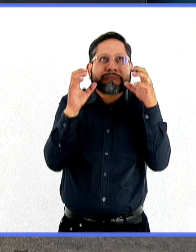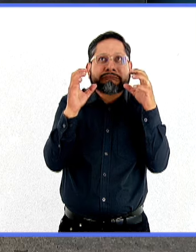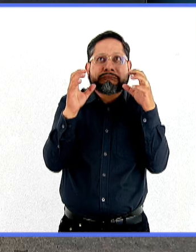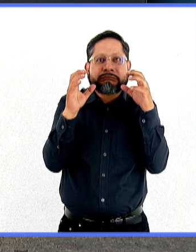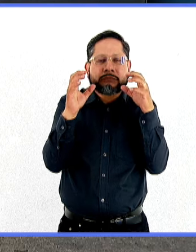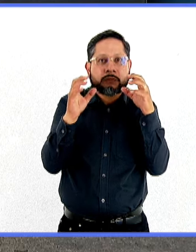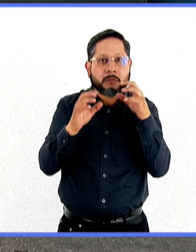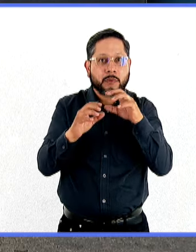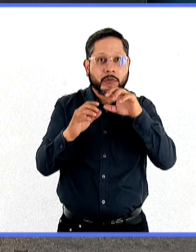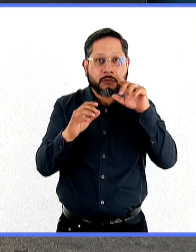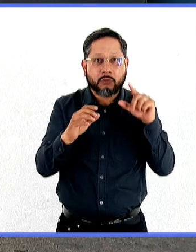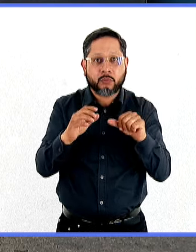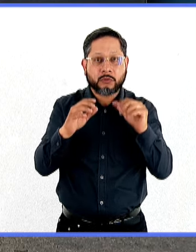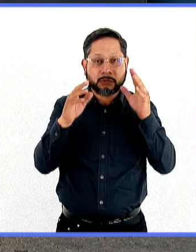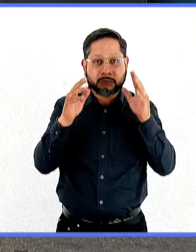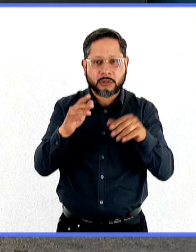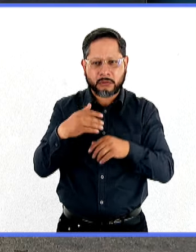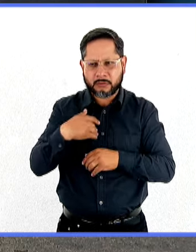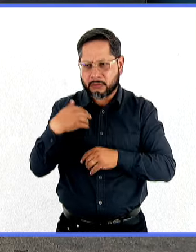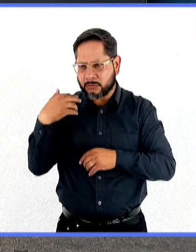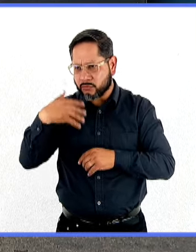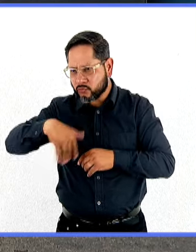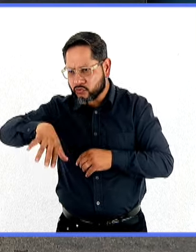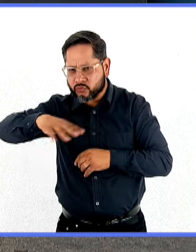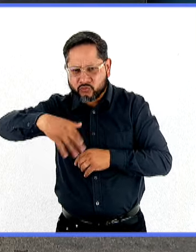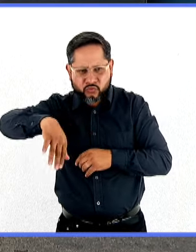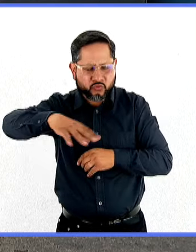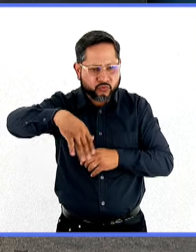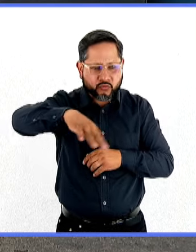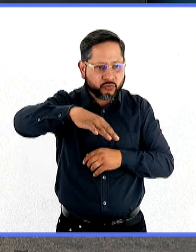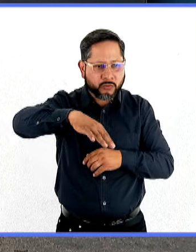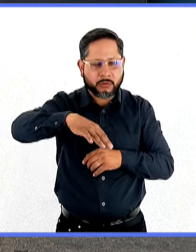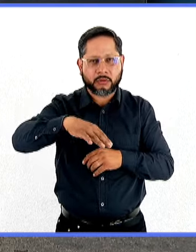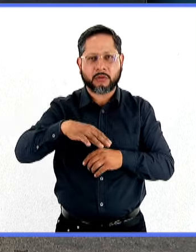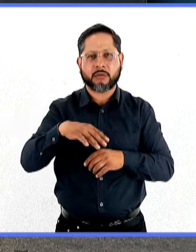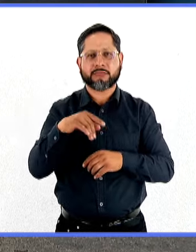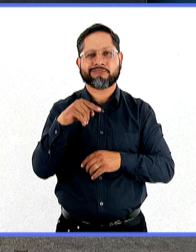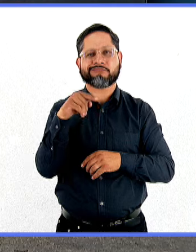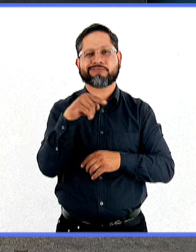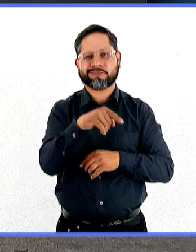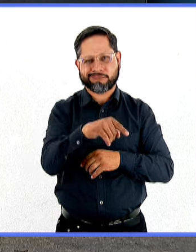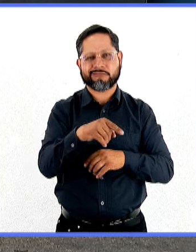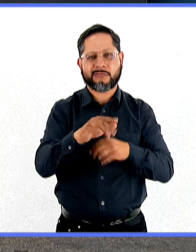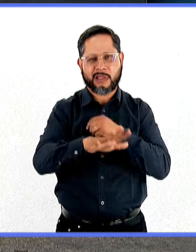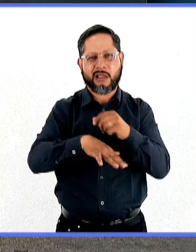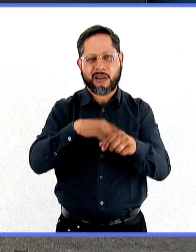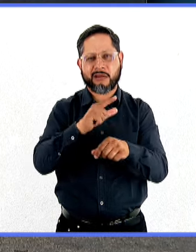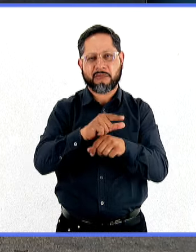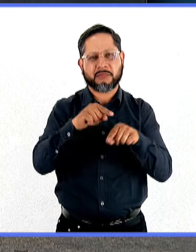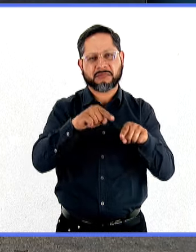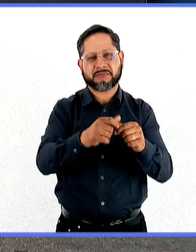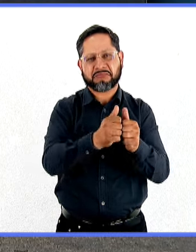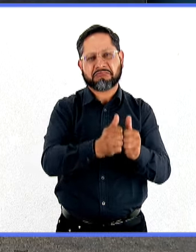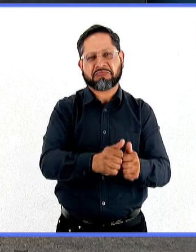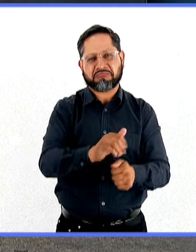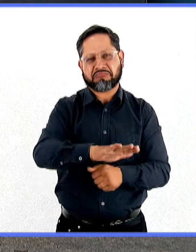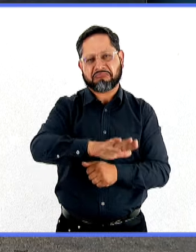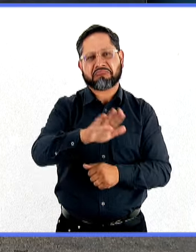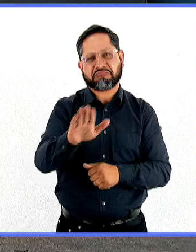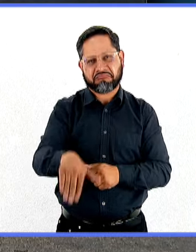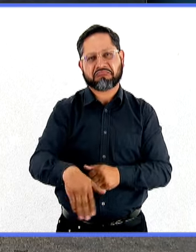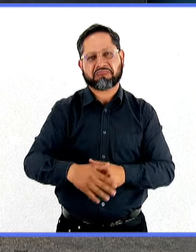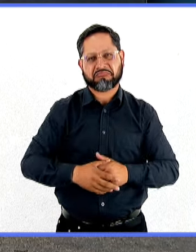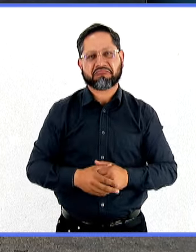va a hacer el a veces el recorrido de esos daños y evaluar los daños se ve que muchos animales se quedaron ahí